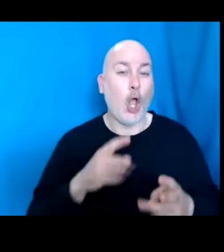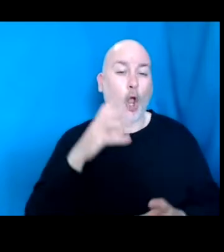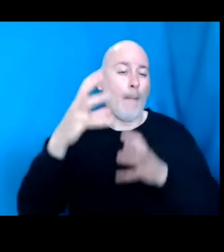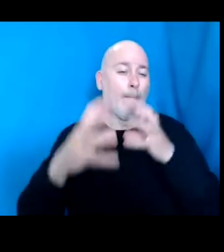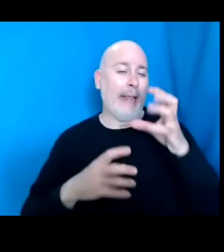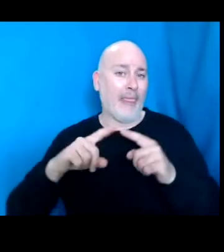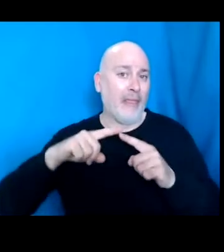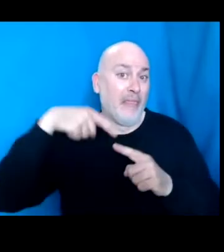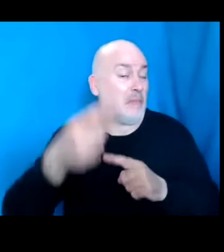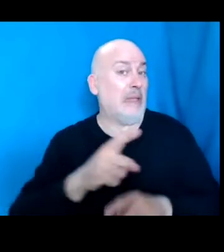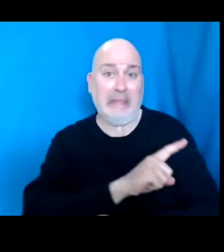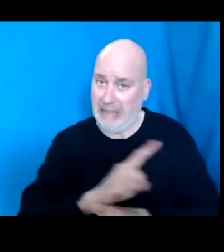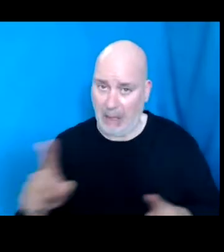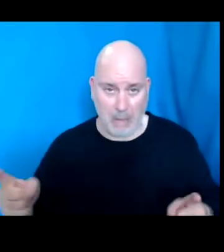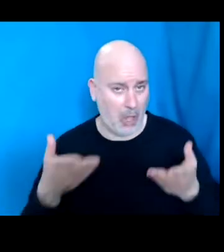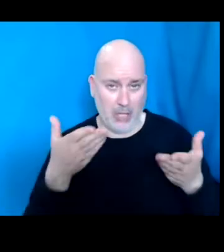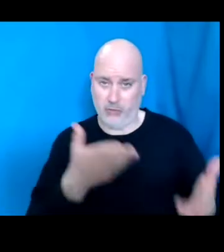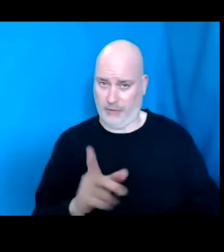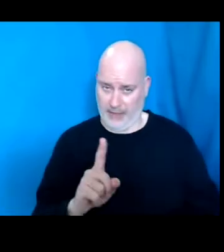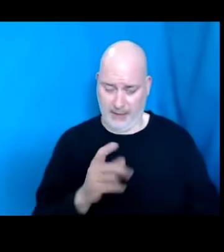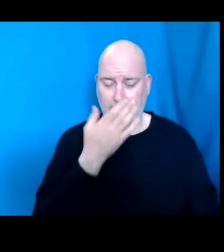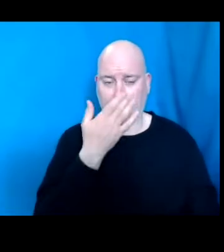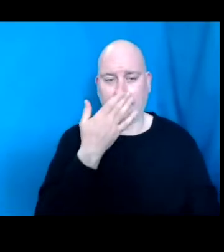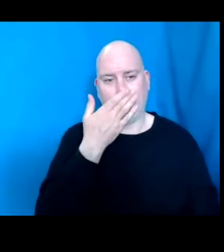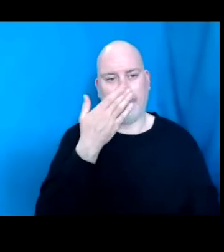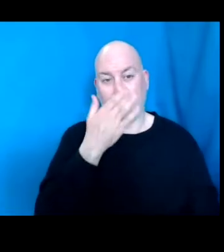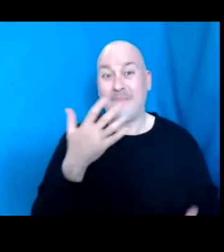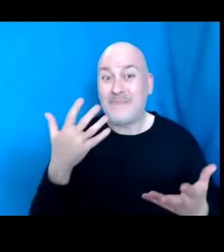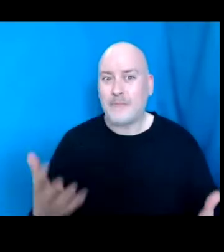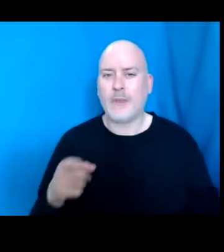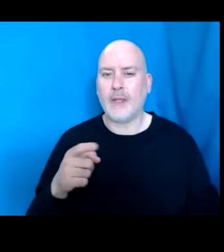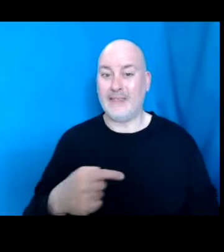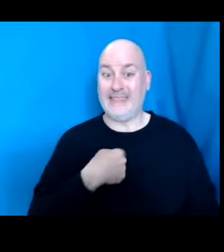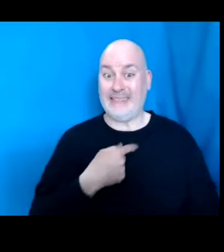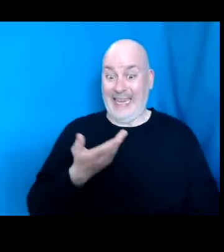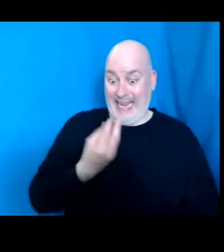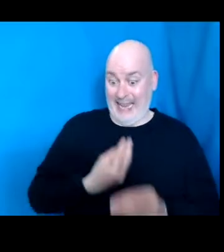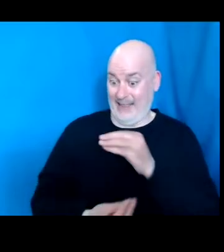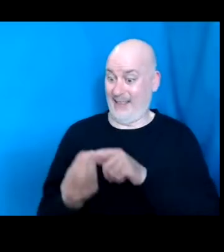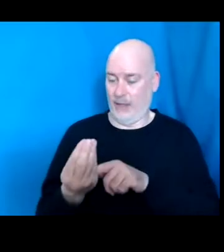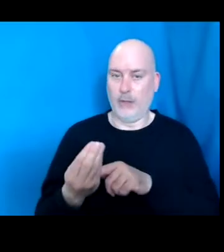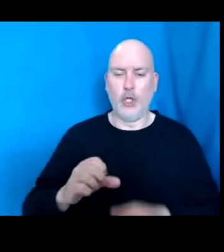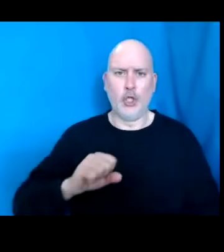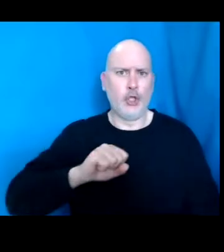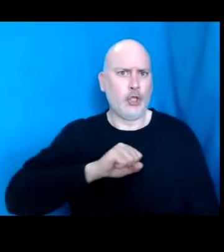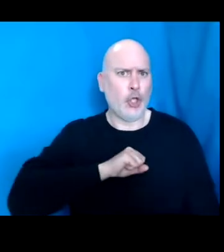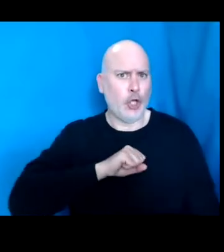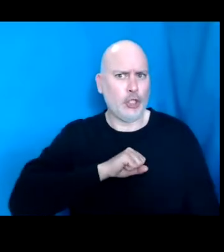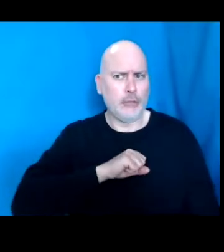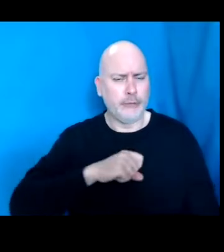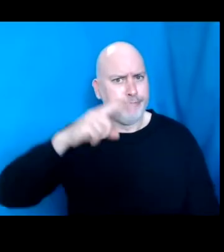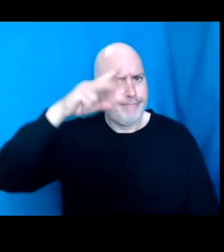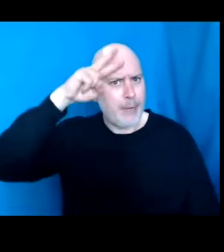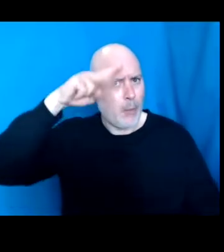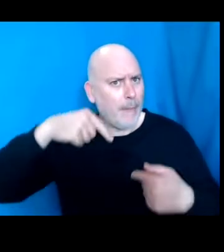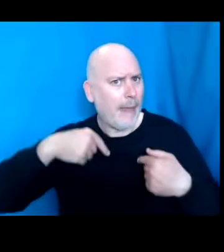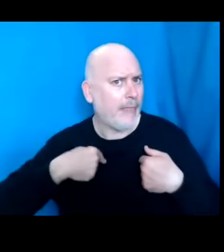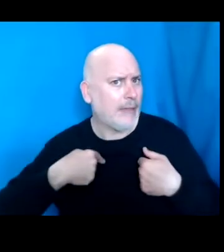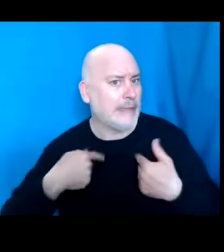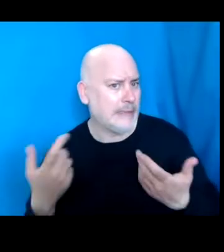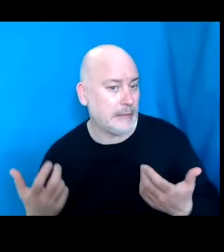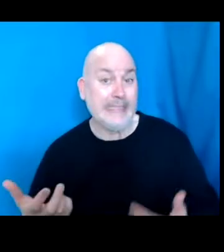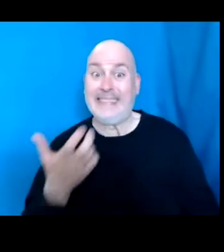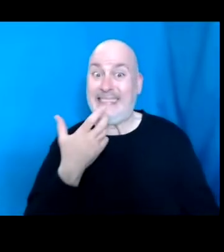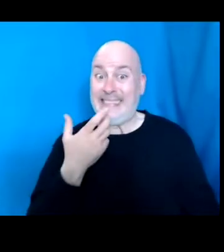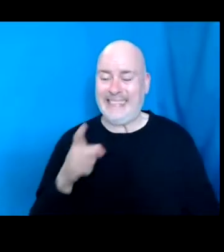complicaciones. ¿Cuándo debo de preocuparme si tengo a mi niño con tos? Si el estado general empeora o